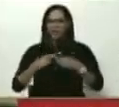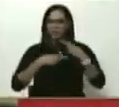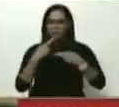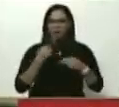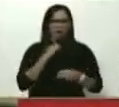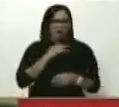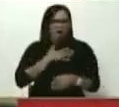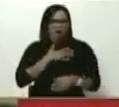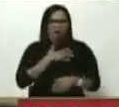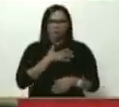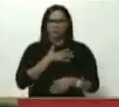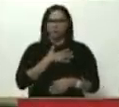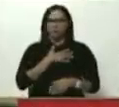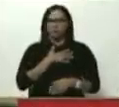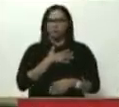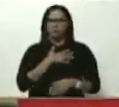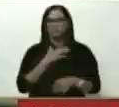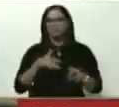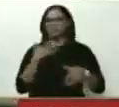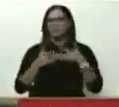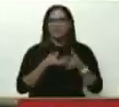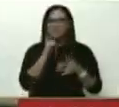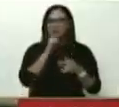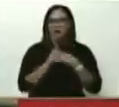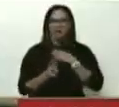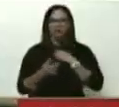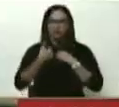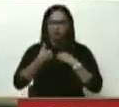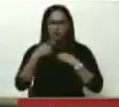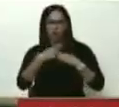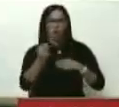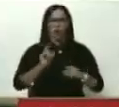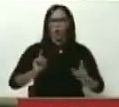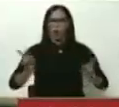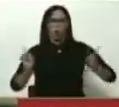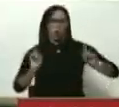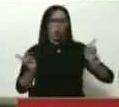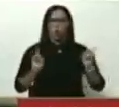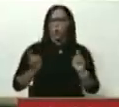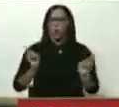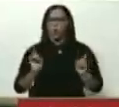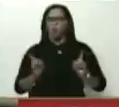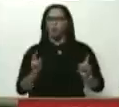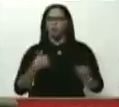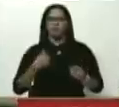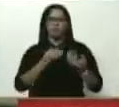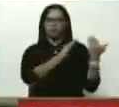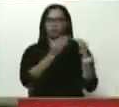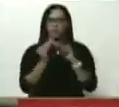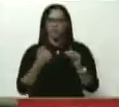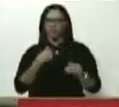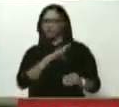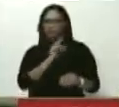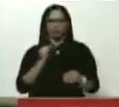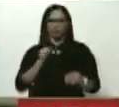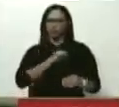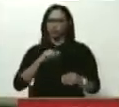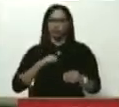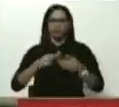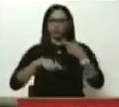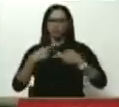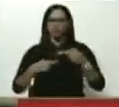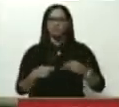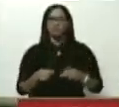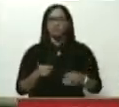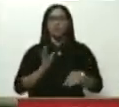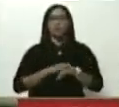¿no? Se sentía ofendido. No, yo no, no me metan en eso. Yo no soy comunista, yo no soy de izquierda. Lo acusaron de